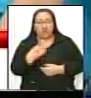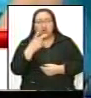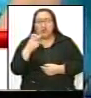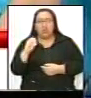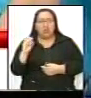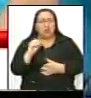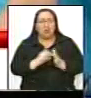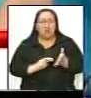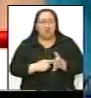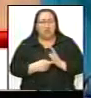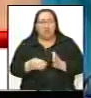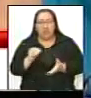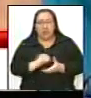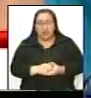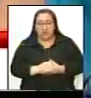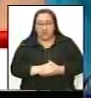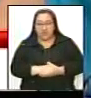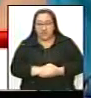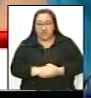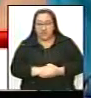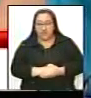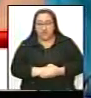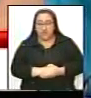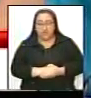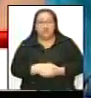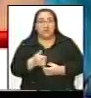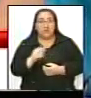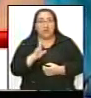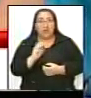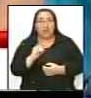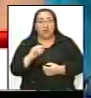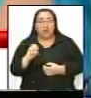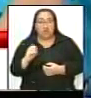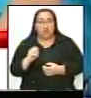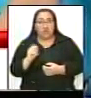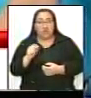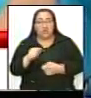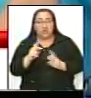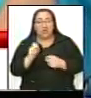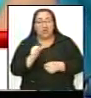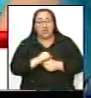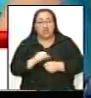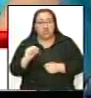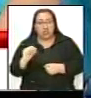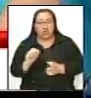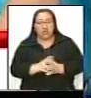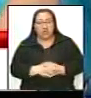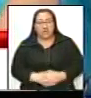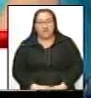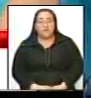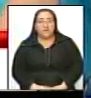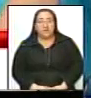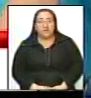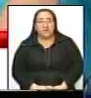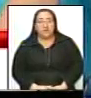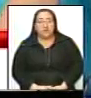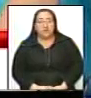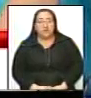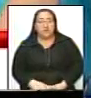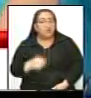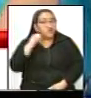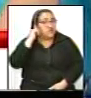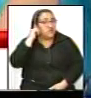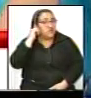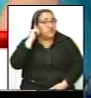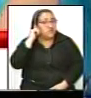puntos básicos adicionales al bono, en este caso en soles. Entonces,